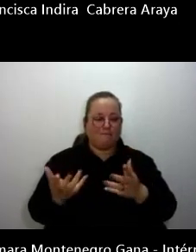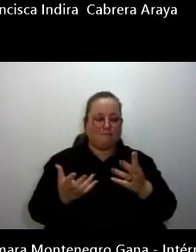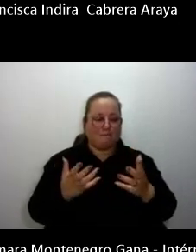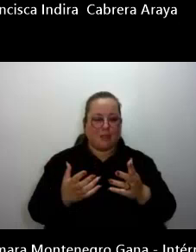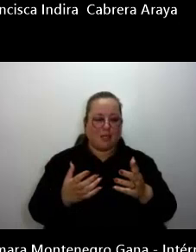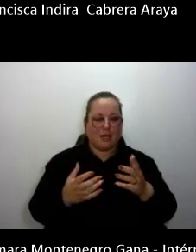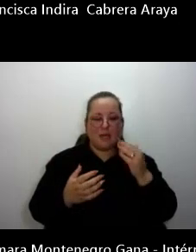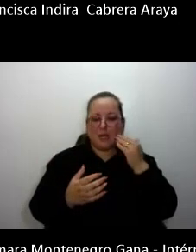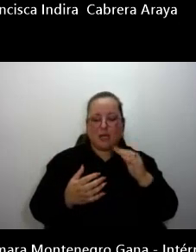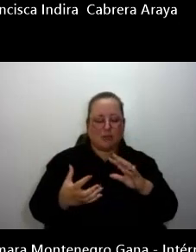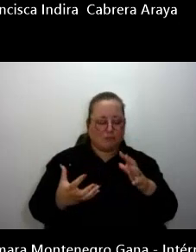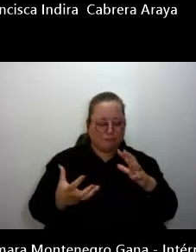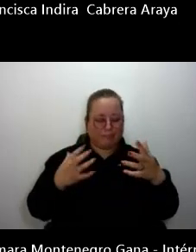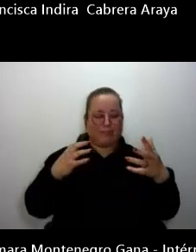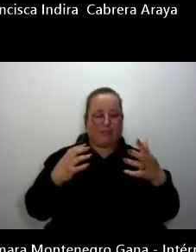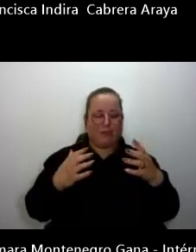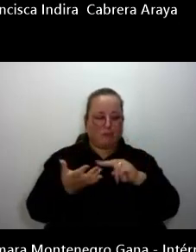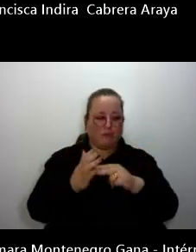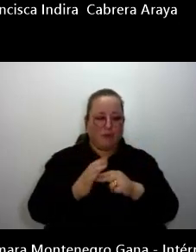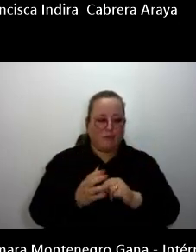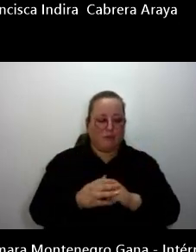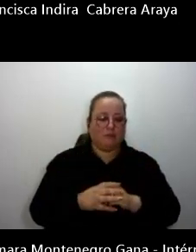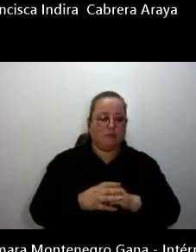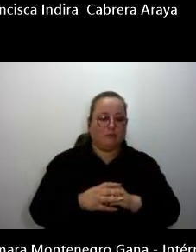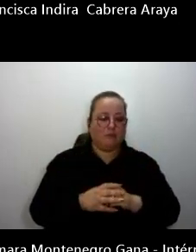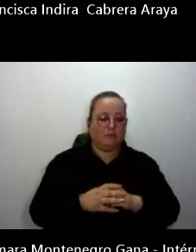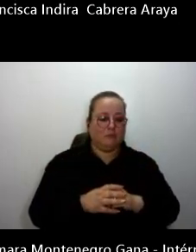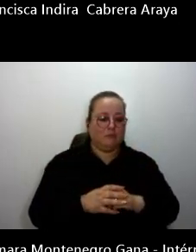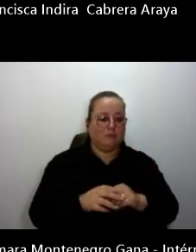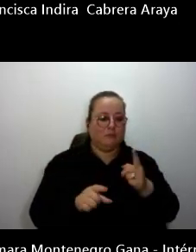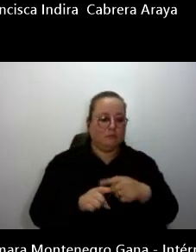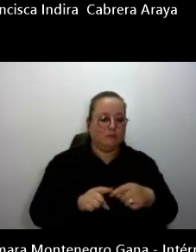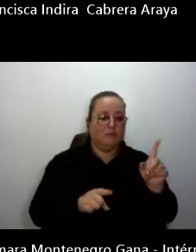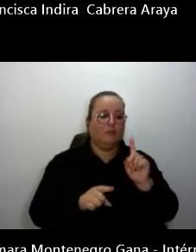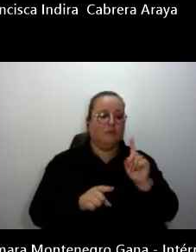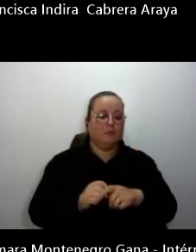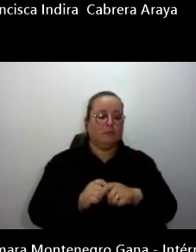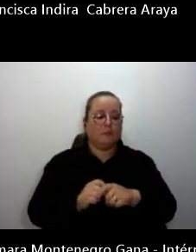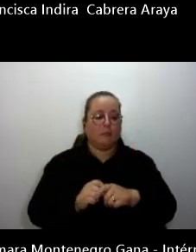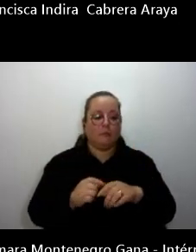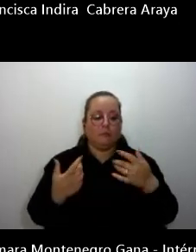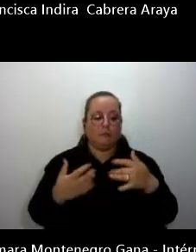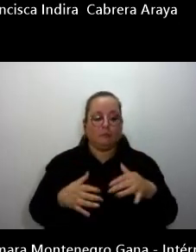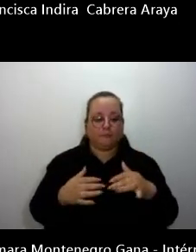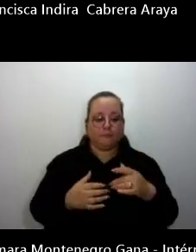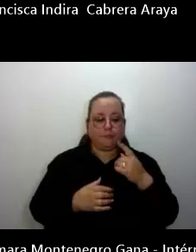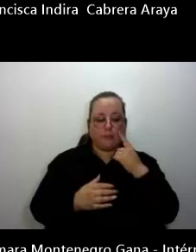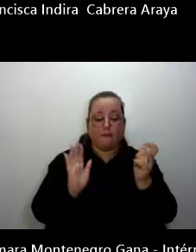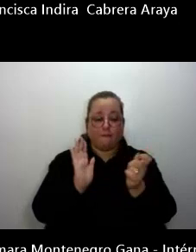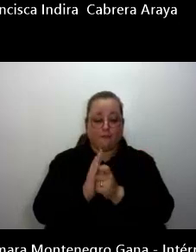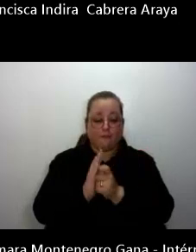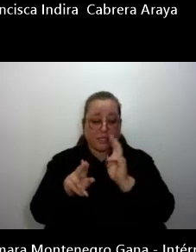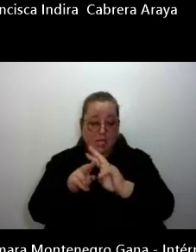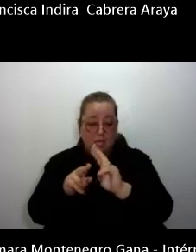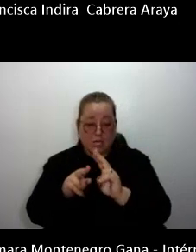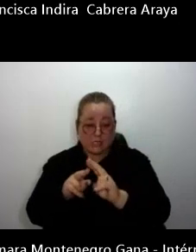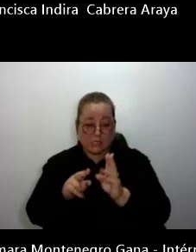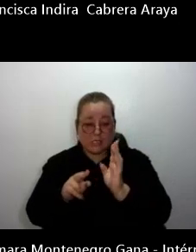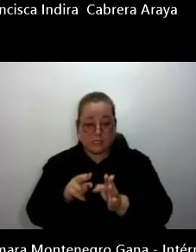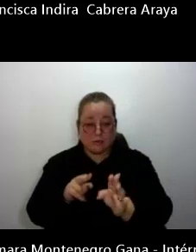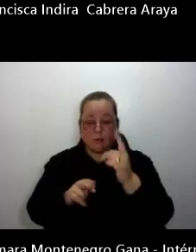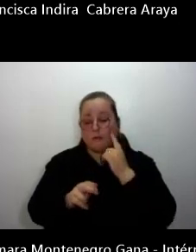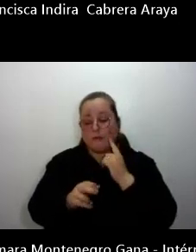desregulación emocional. Eh, Otro elemento que debe considerar es la fecha de elaboración y el seguimiento del